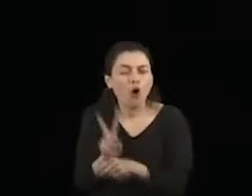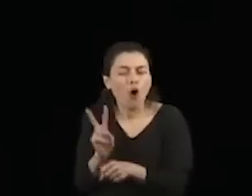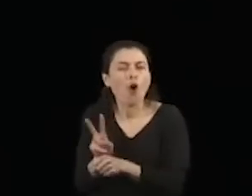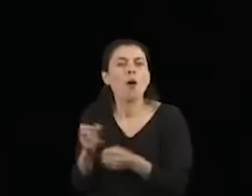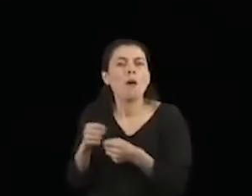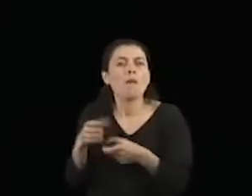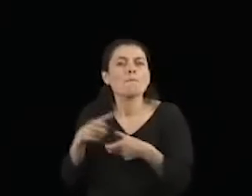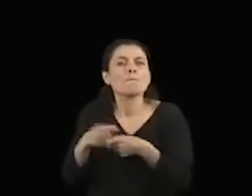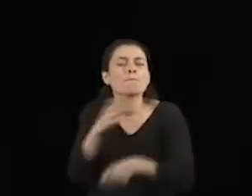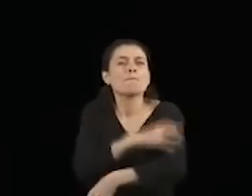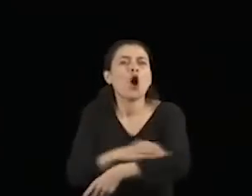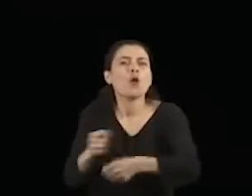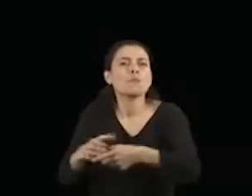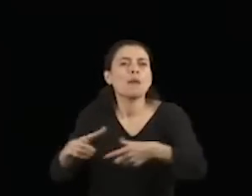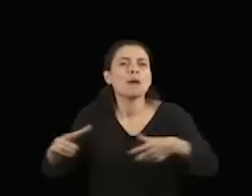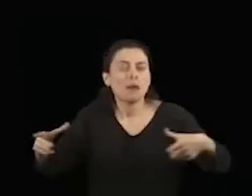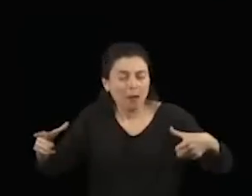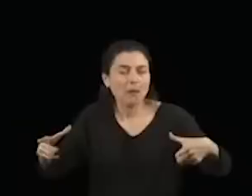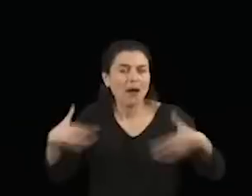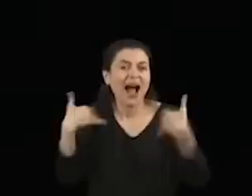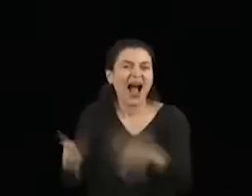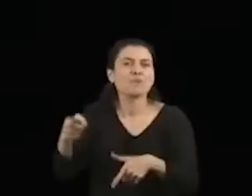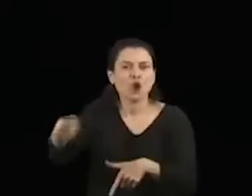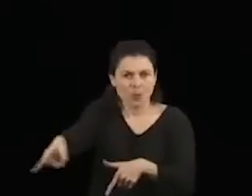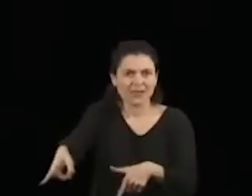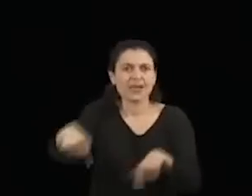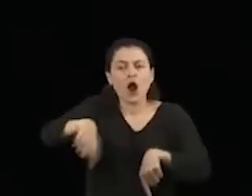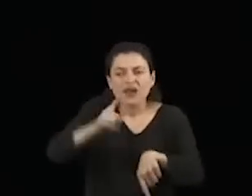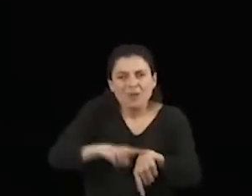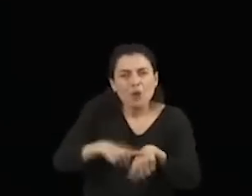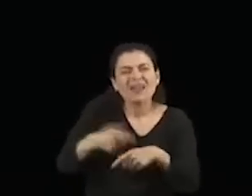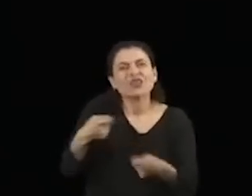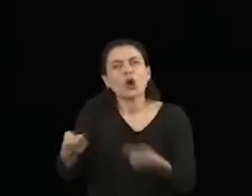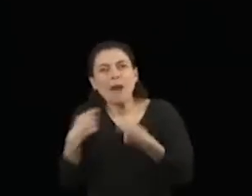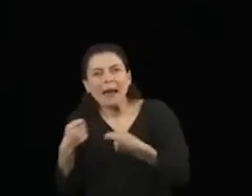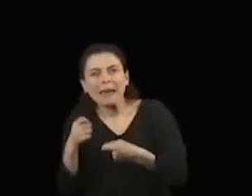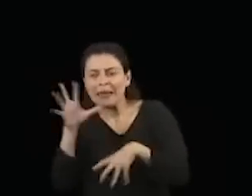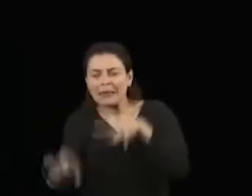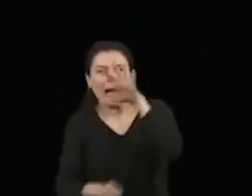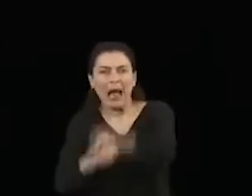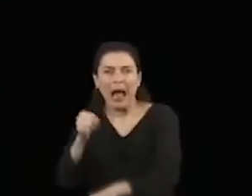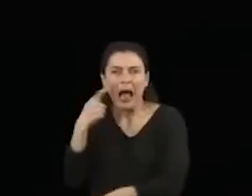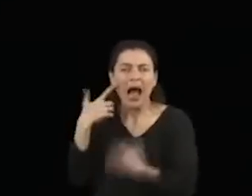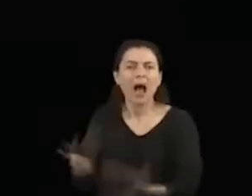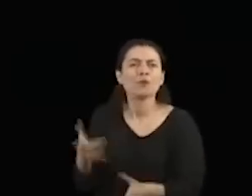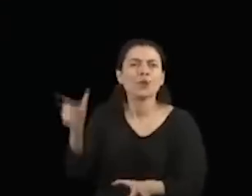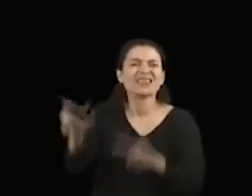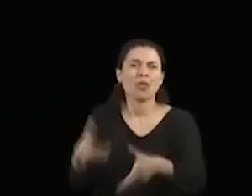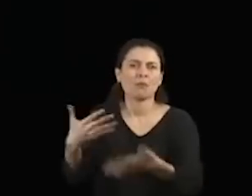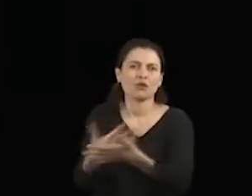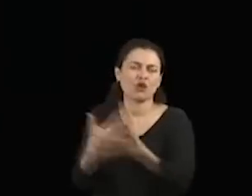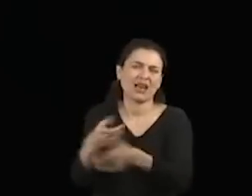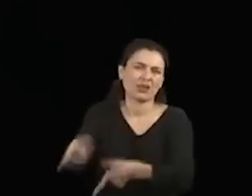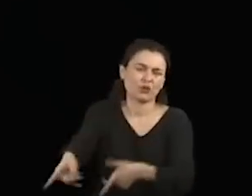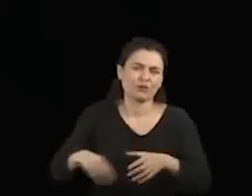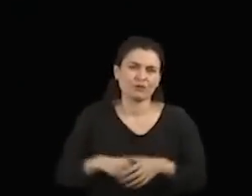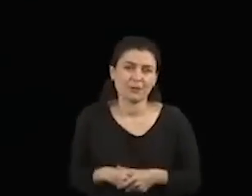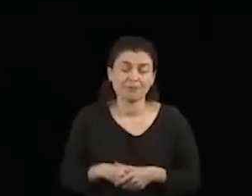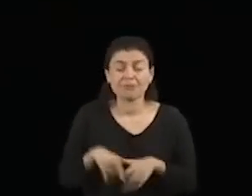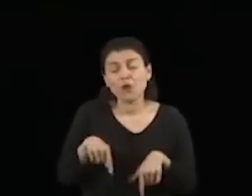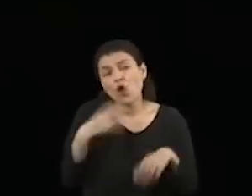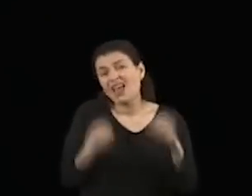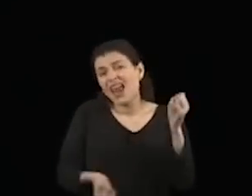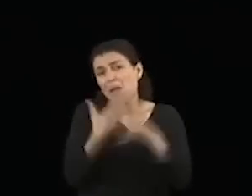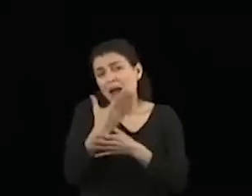ahora vimos que es lo que se dedican es a explotarlos y a hacer negocios. Hoy tenía una charla con un amigo mientras